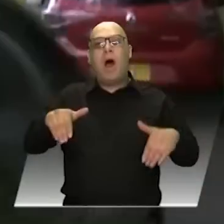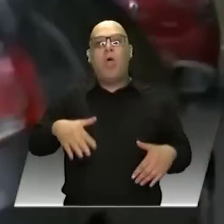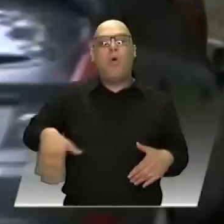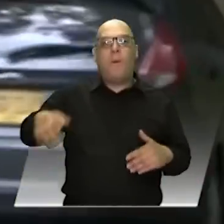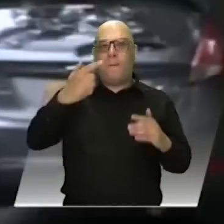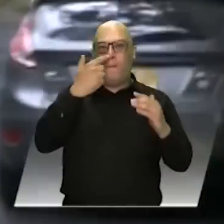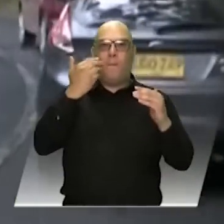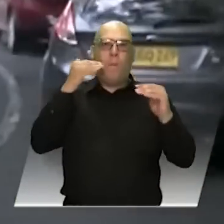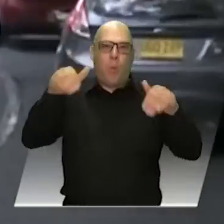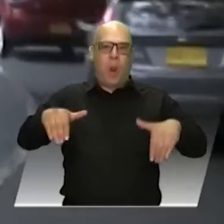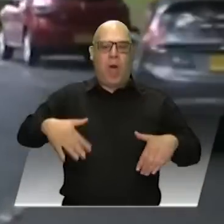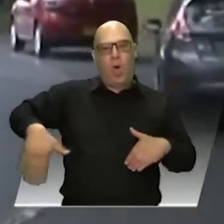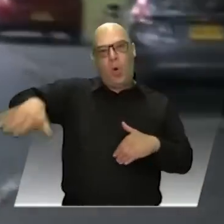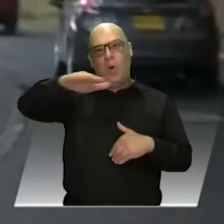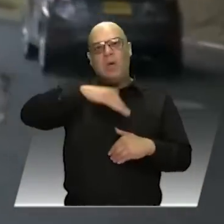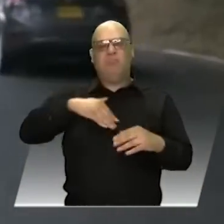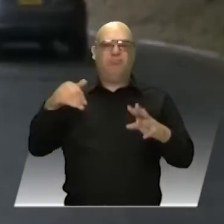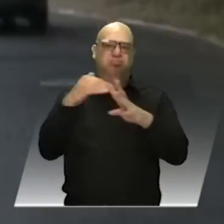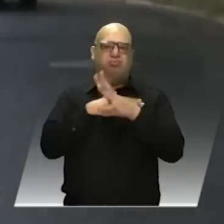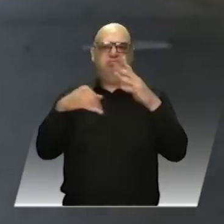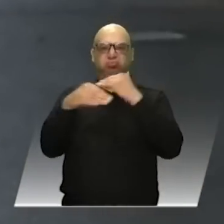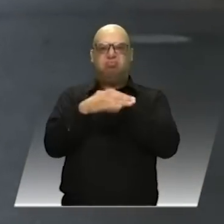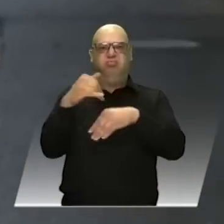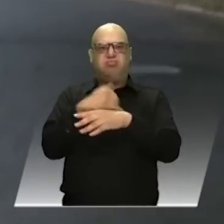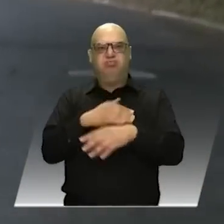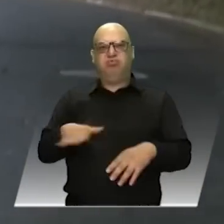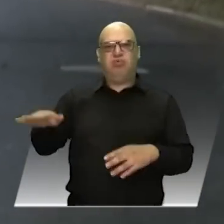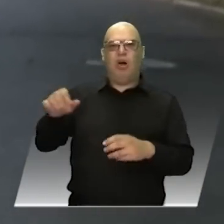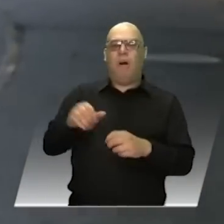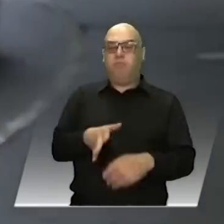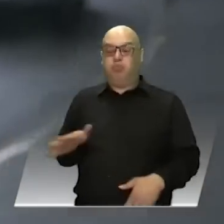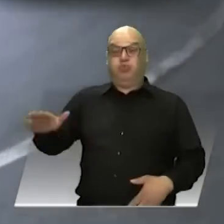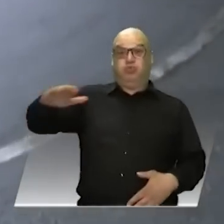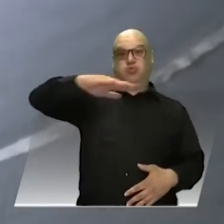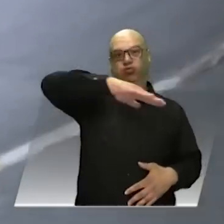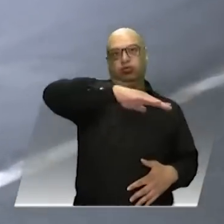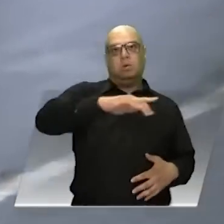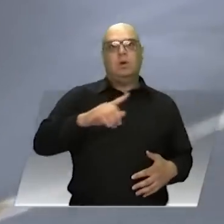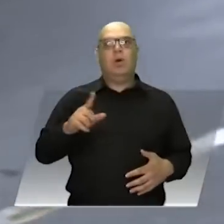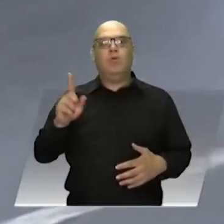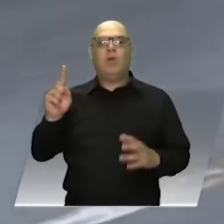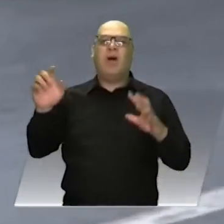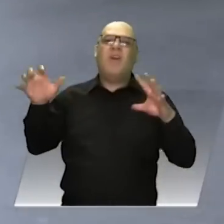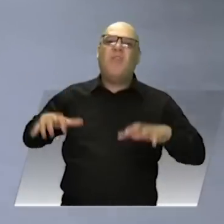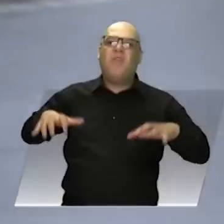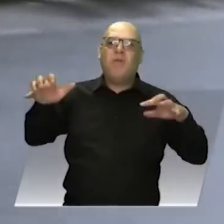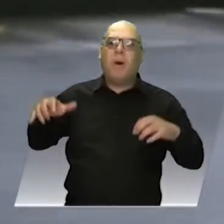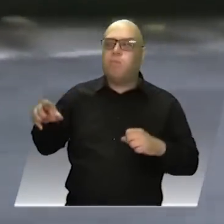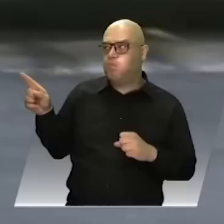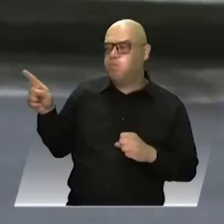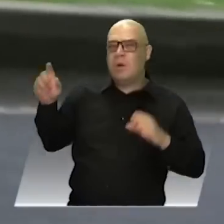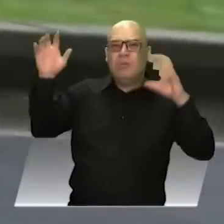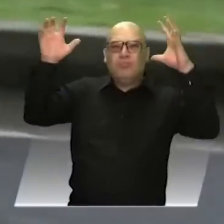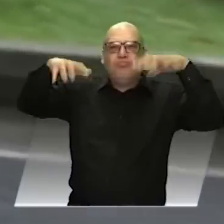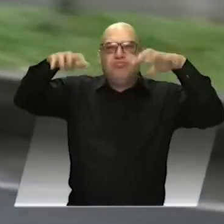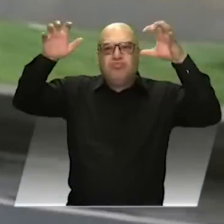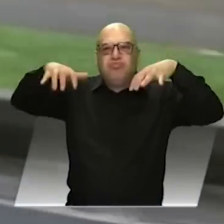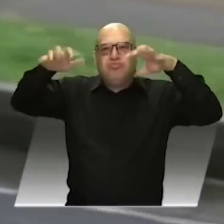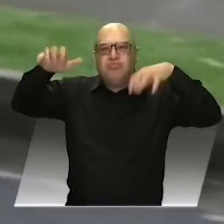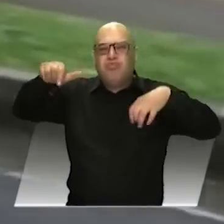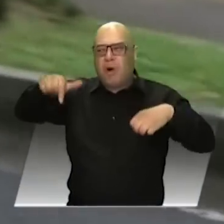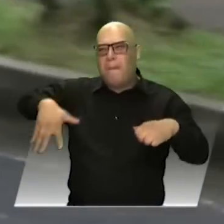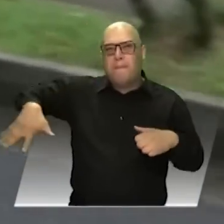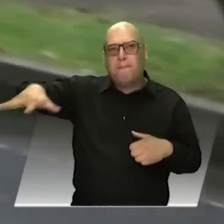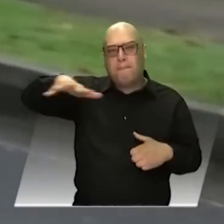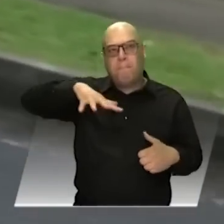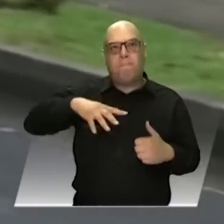ustedes pueden ver es una vía bastante transitada, incluso algo rápida por la curva y por las condiciones de lluvia que se están revisando o que se han estado registrando en estas